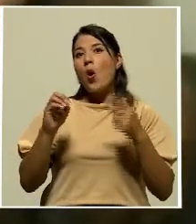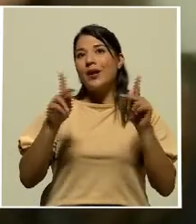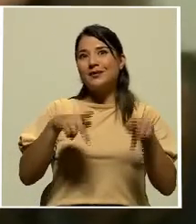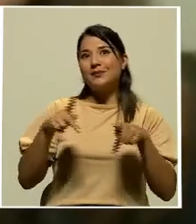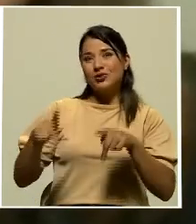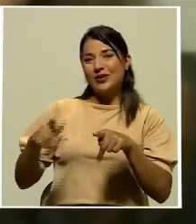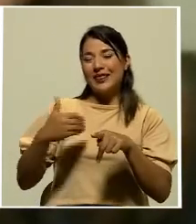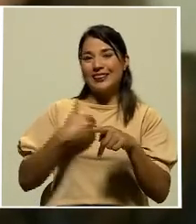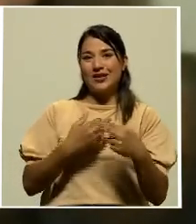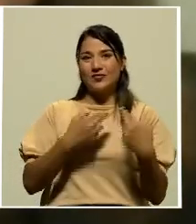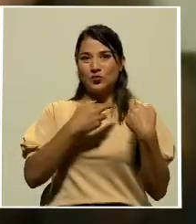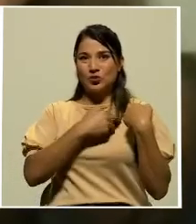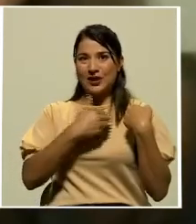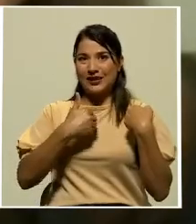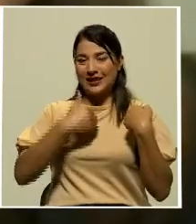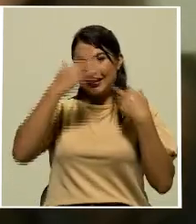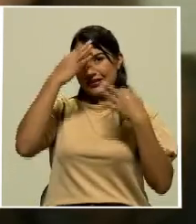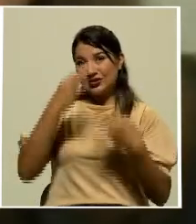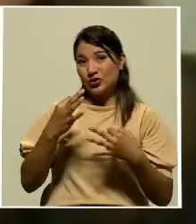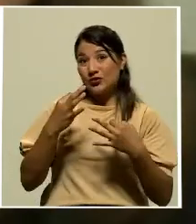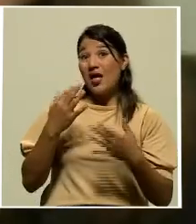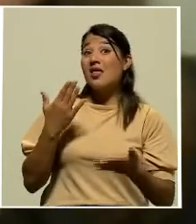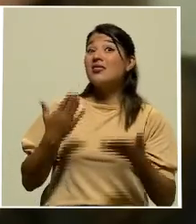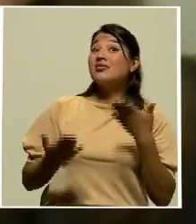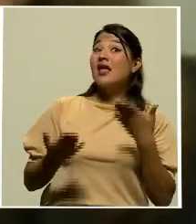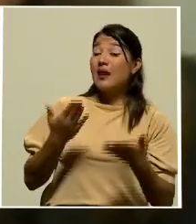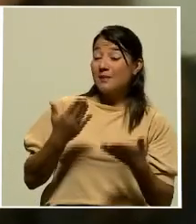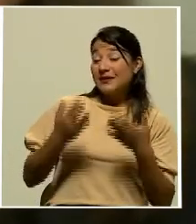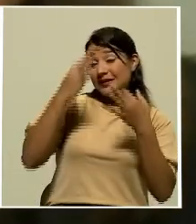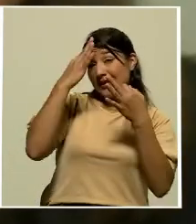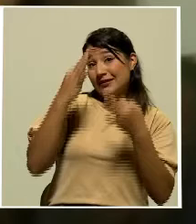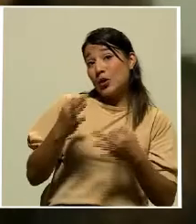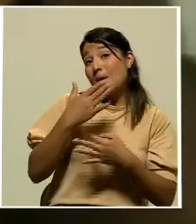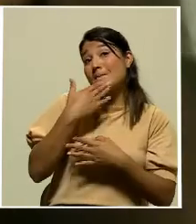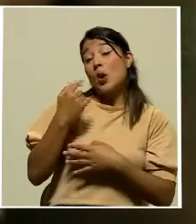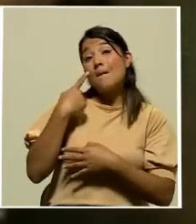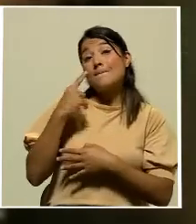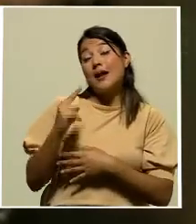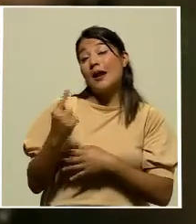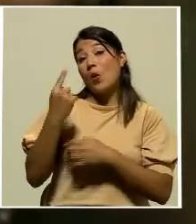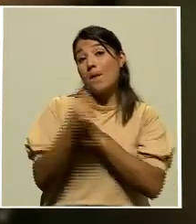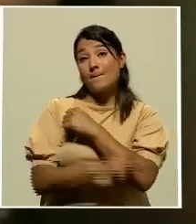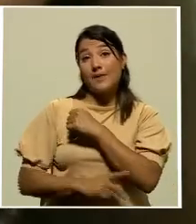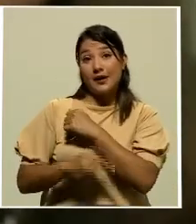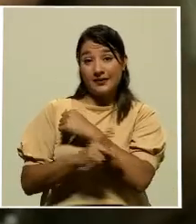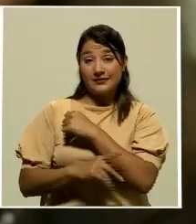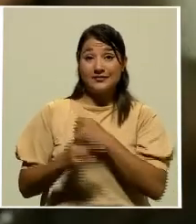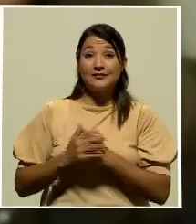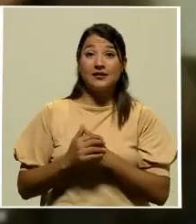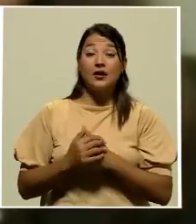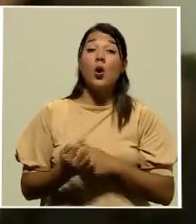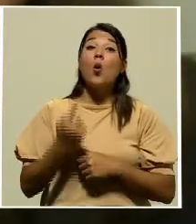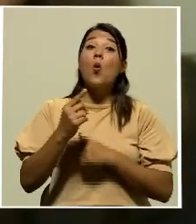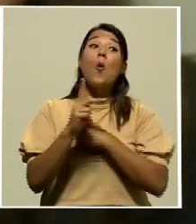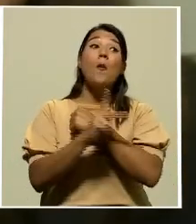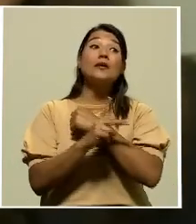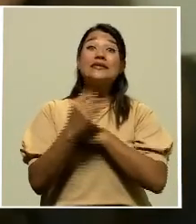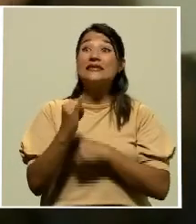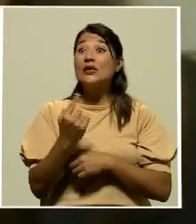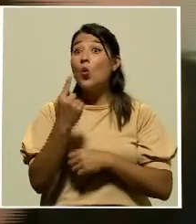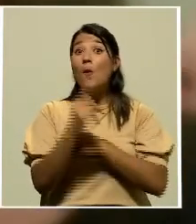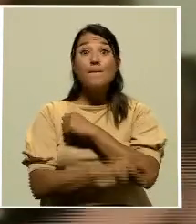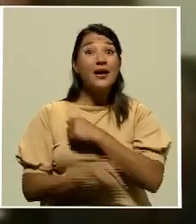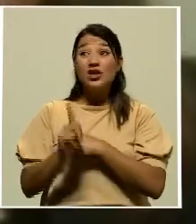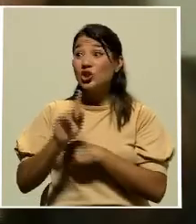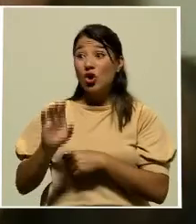decisiones que seguramente son las más acertadas por el país. Un país que no hace la inversión en la educación